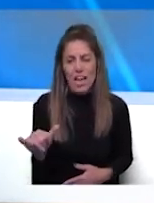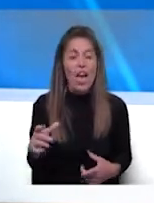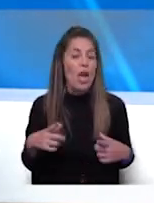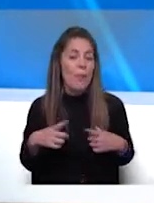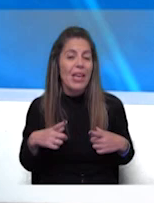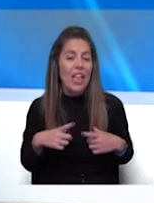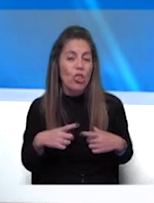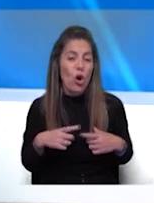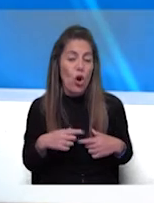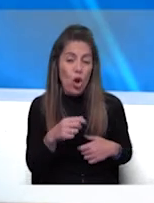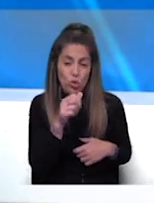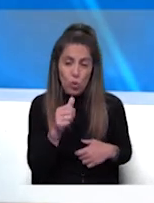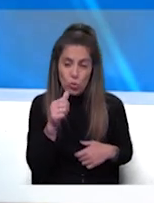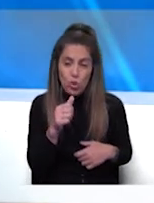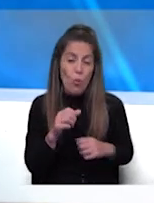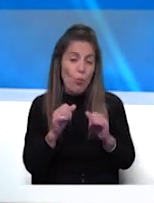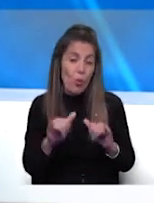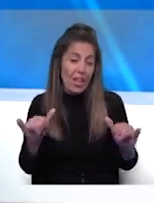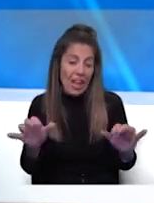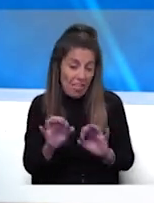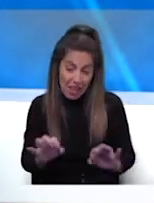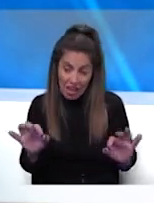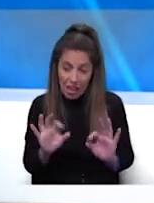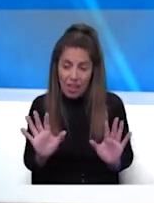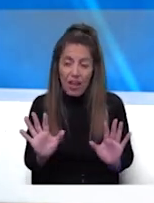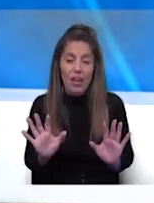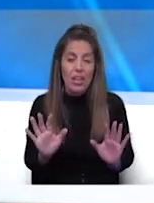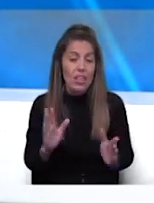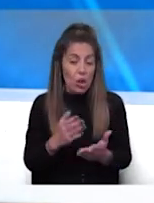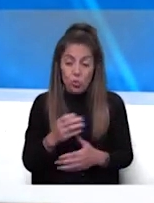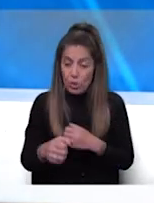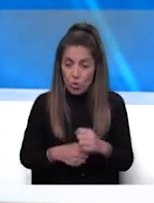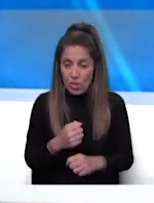esperando resolución, como te digo, publicada, por lo menos no hay ninguna resolución, ningún caso en los últimos años.